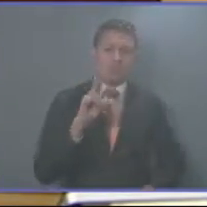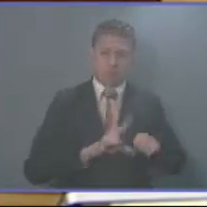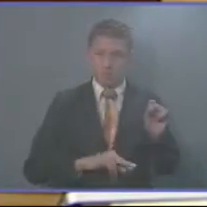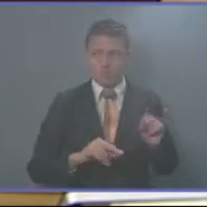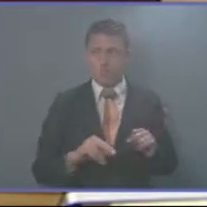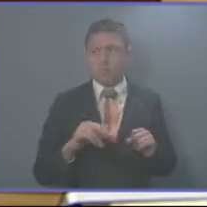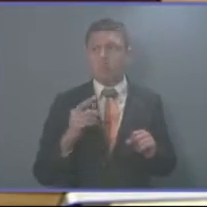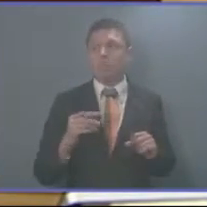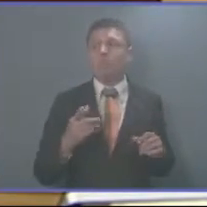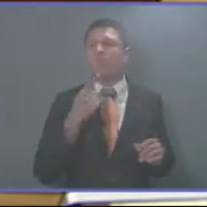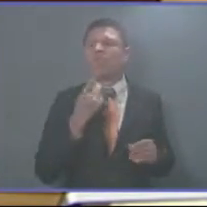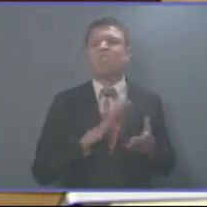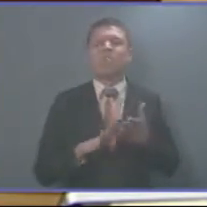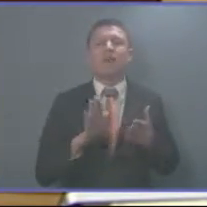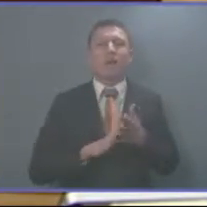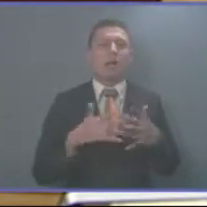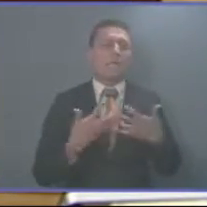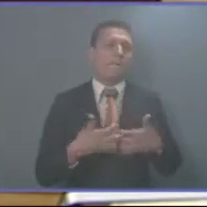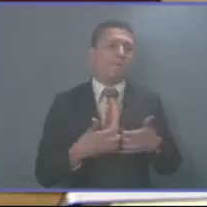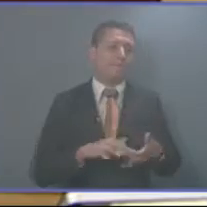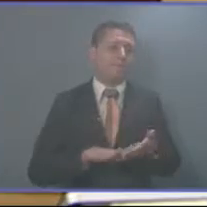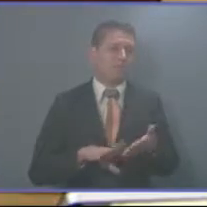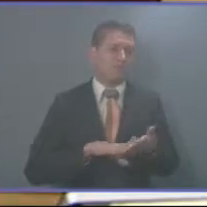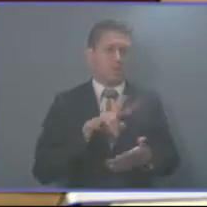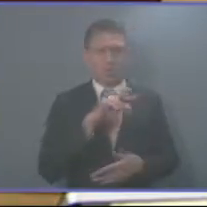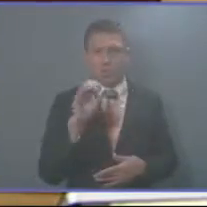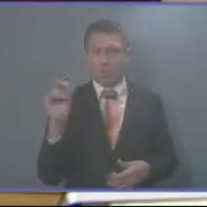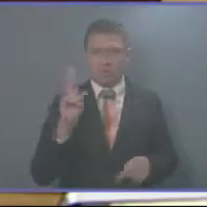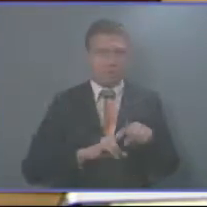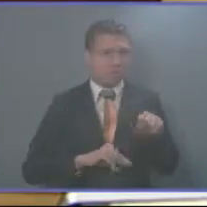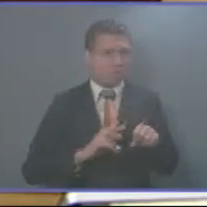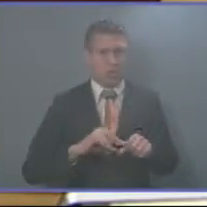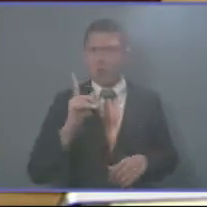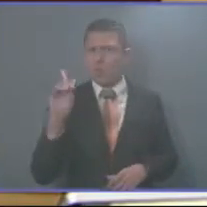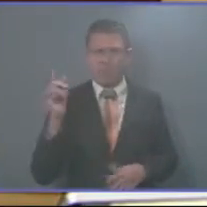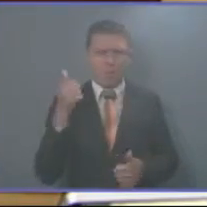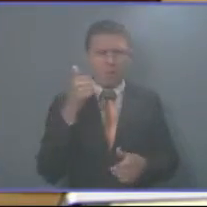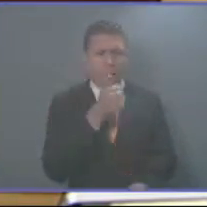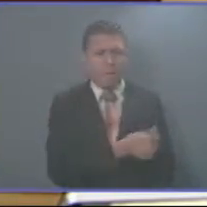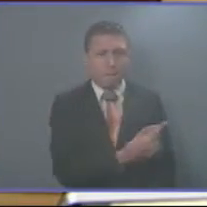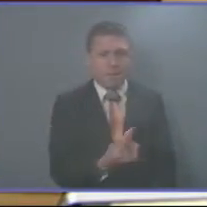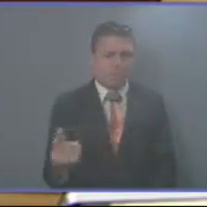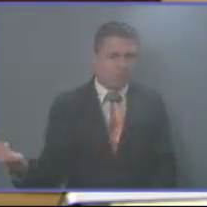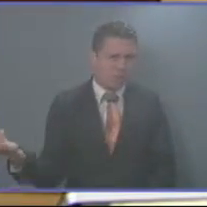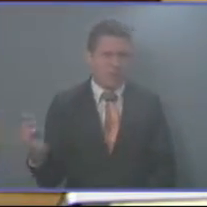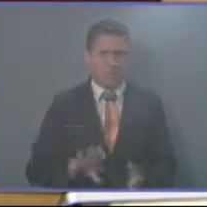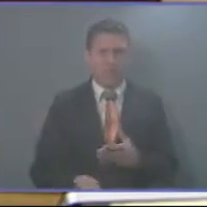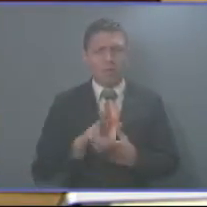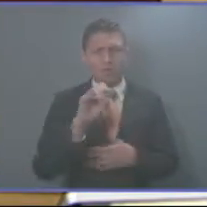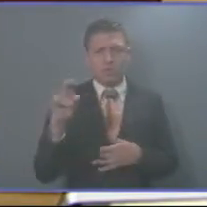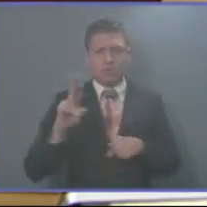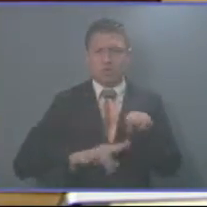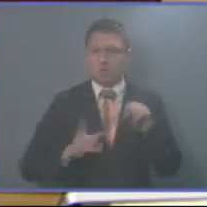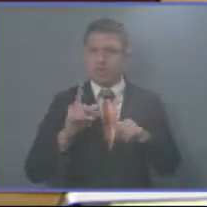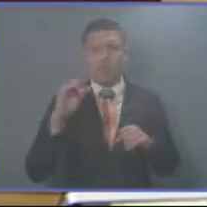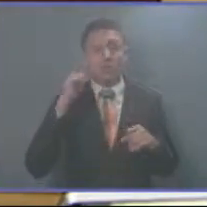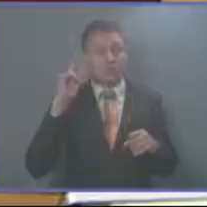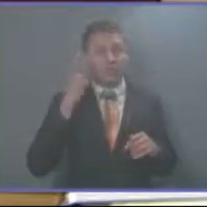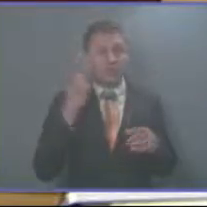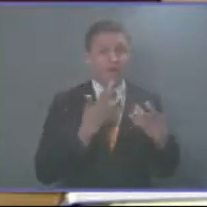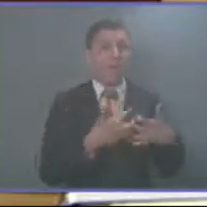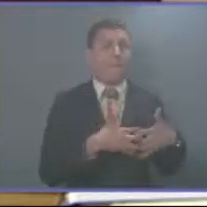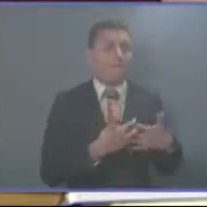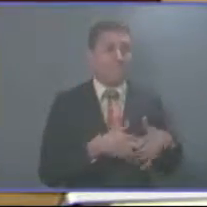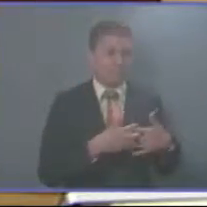la empresa, no por pasaje, sino para la empresa, no es al